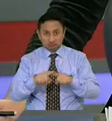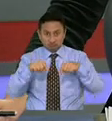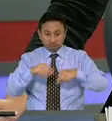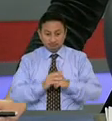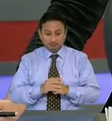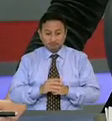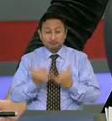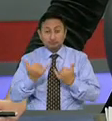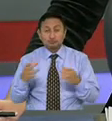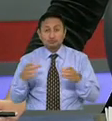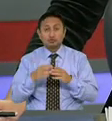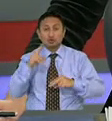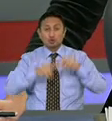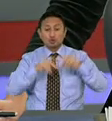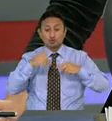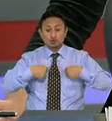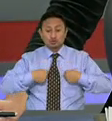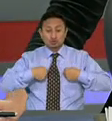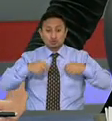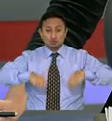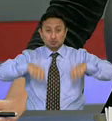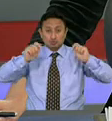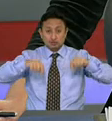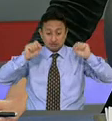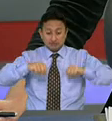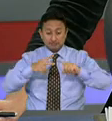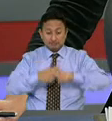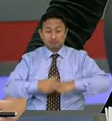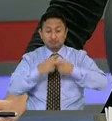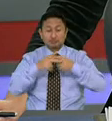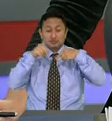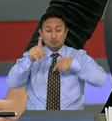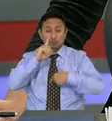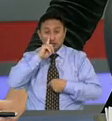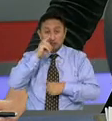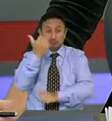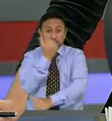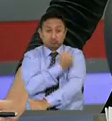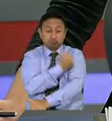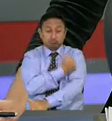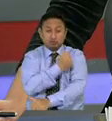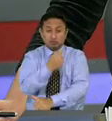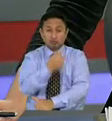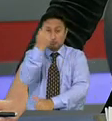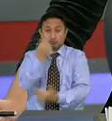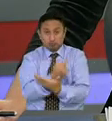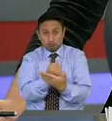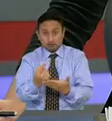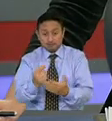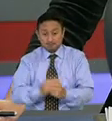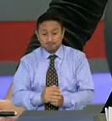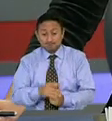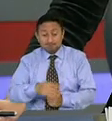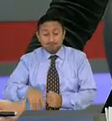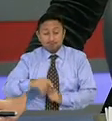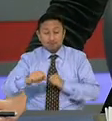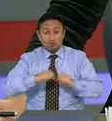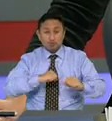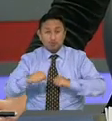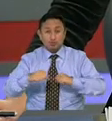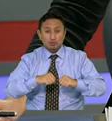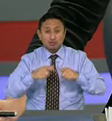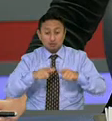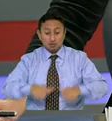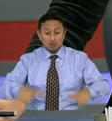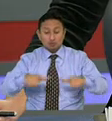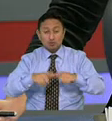de la construcción y el textil iniciarán la vacunación a sus empleados en los próximos días. Ellos trabajan en la